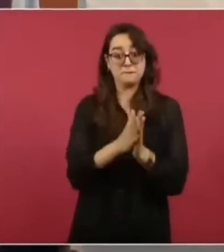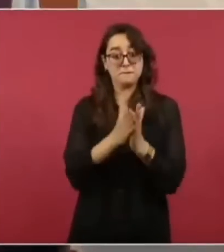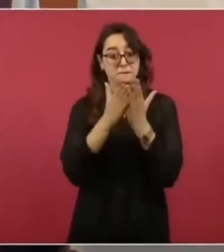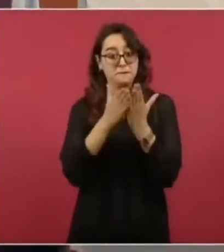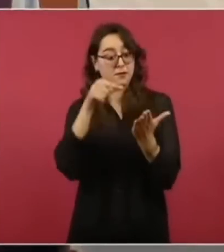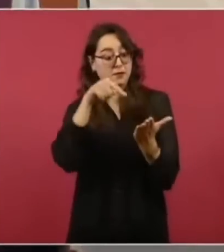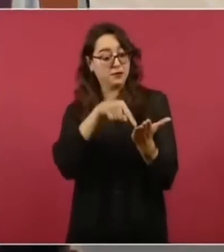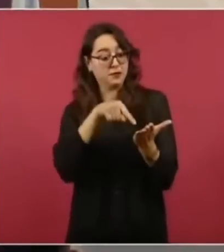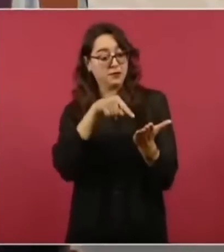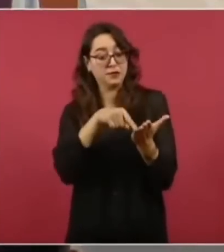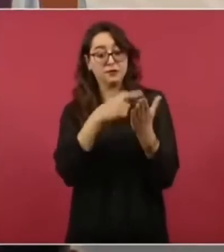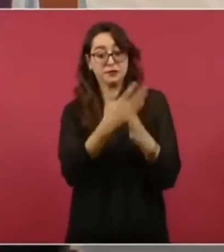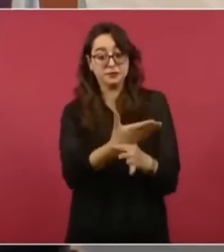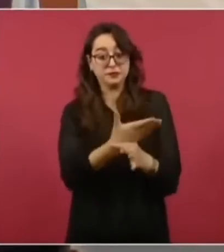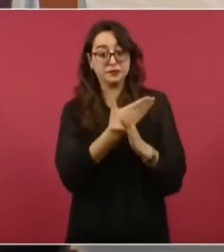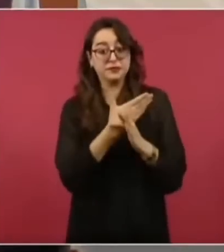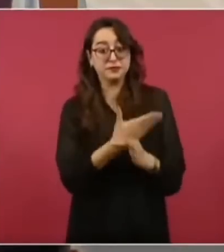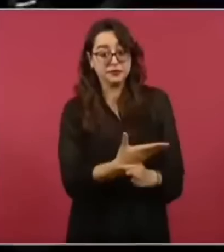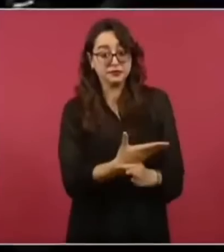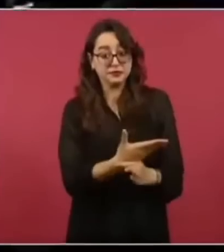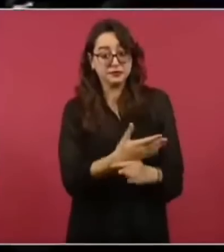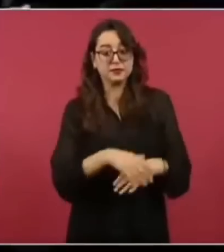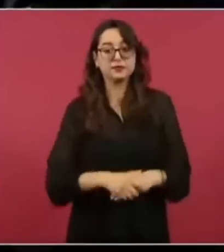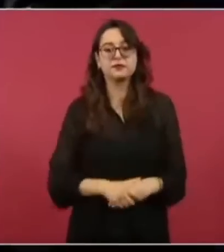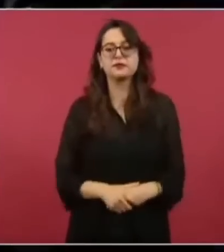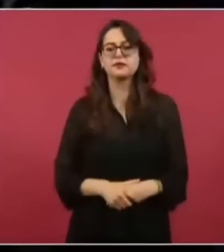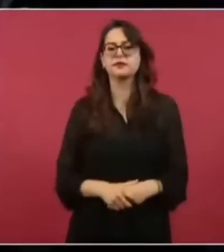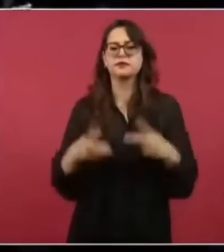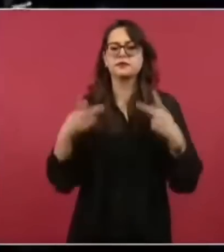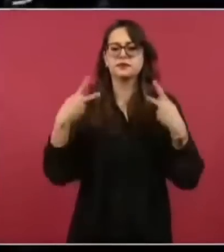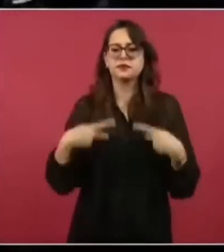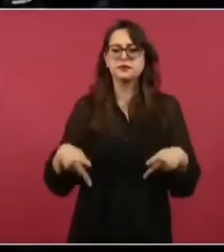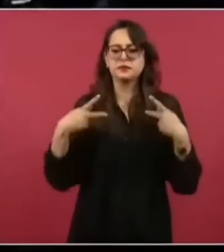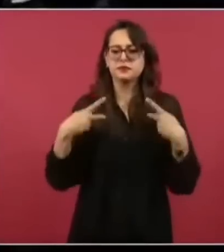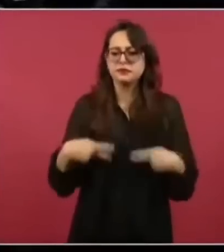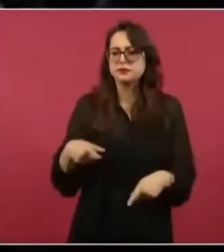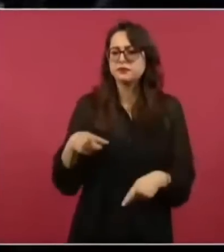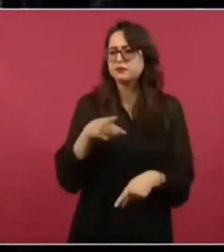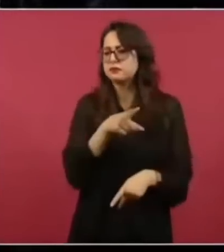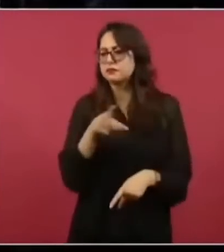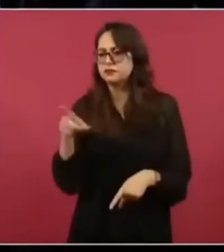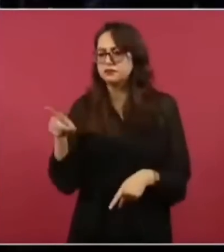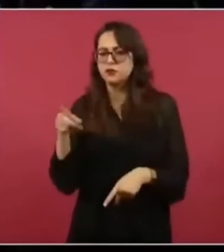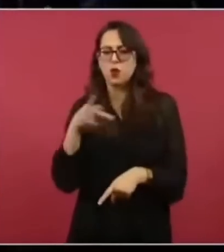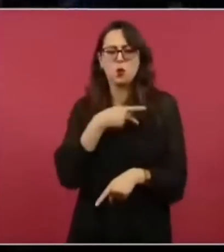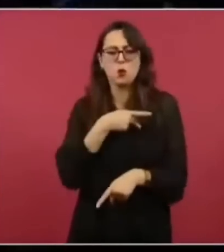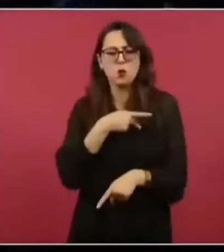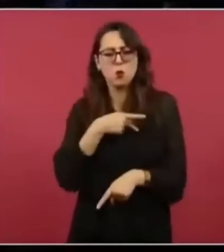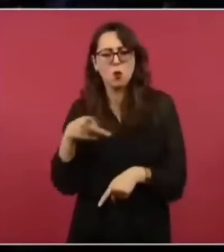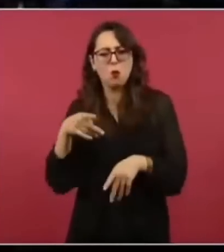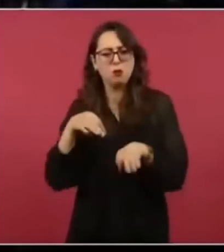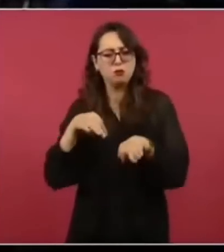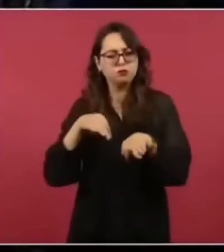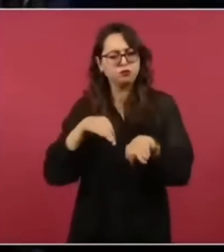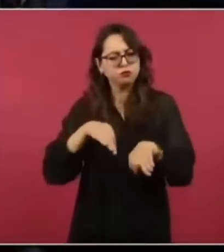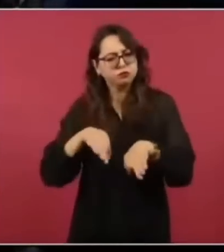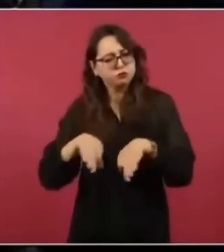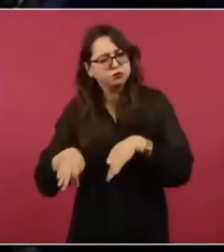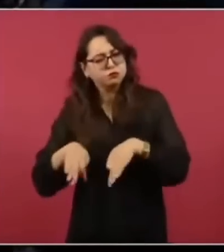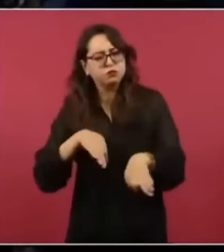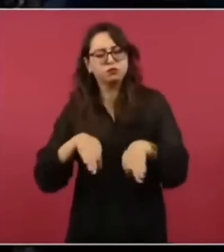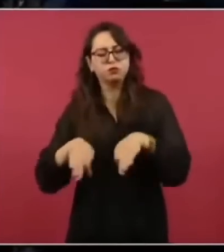no explotarás al jornalero humilde y pobre, ya sea uno de